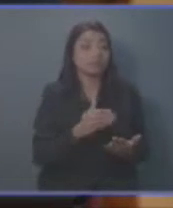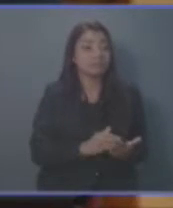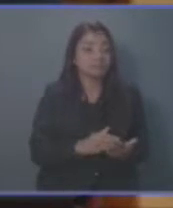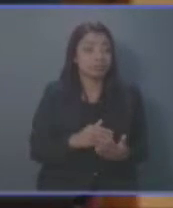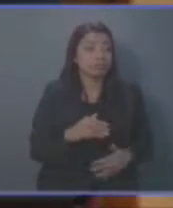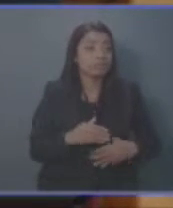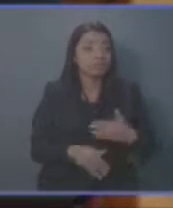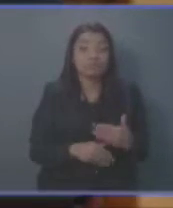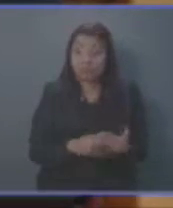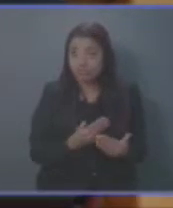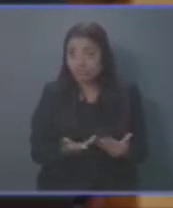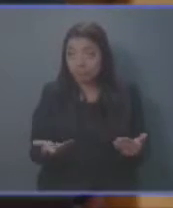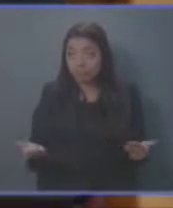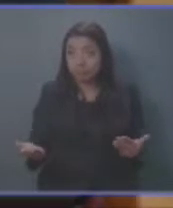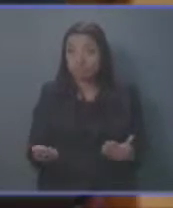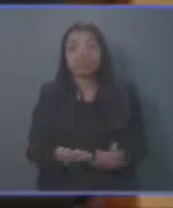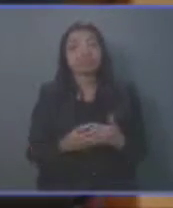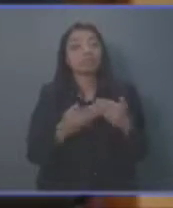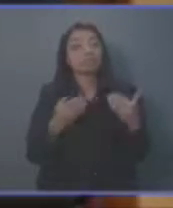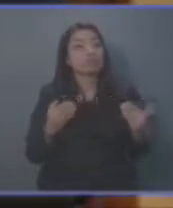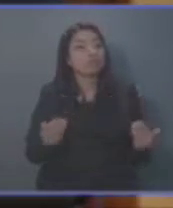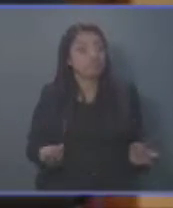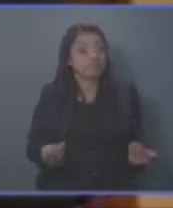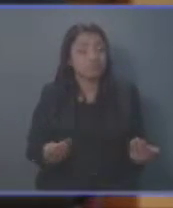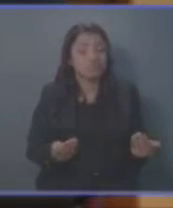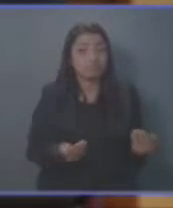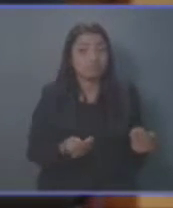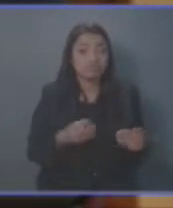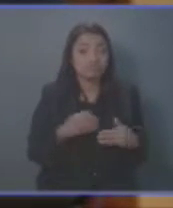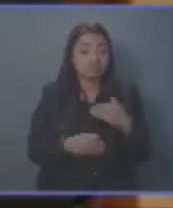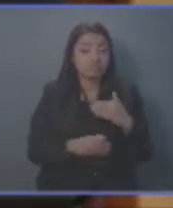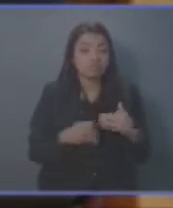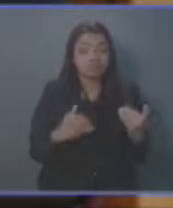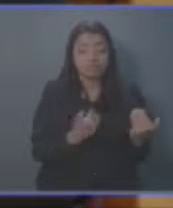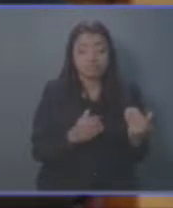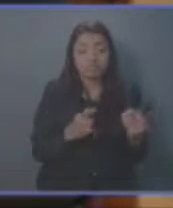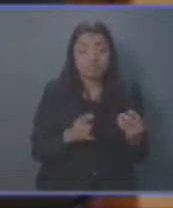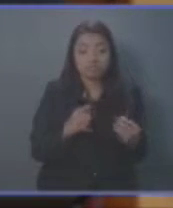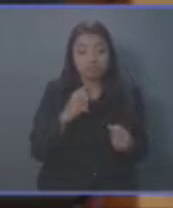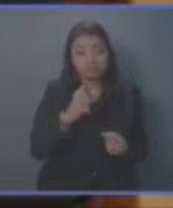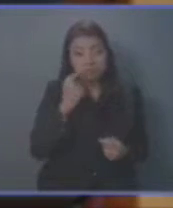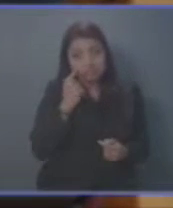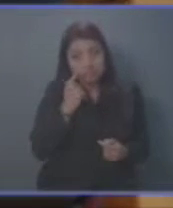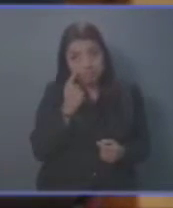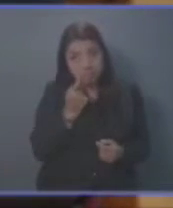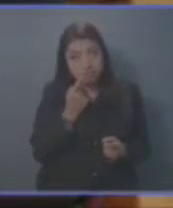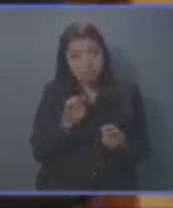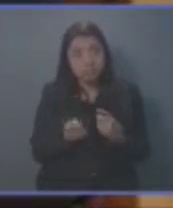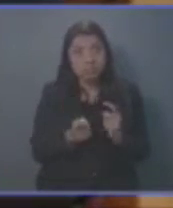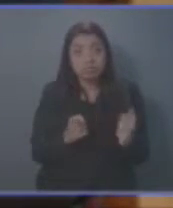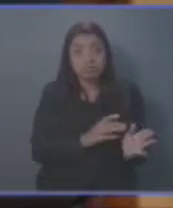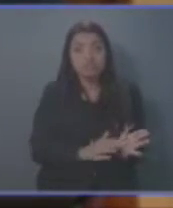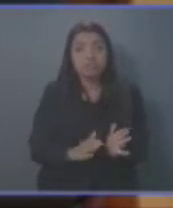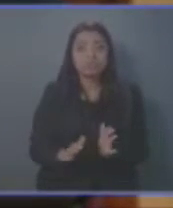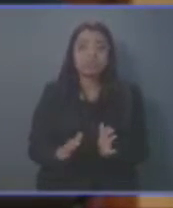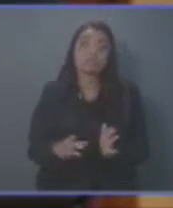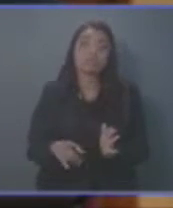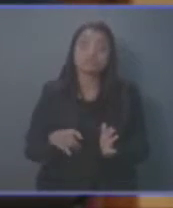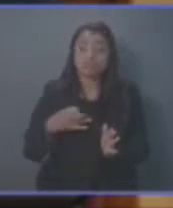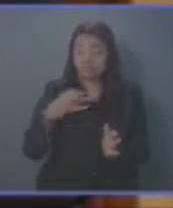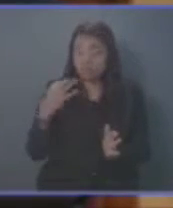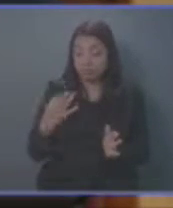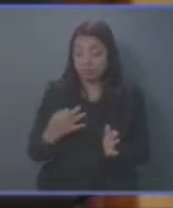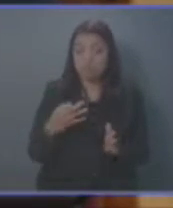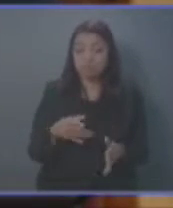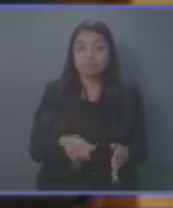exenciones concedidas sin perjuicio de la vigilancia y control que deberán ejercer